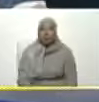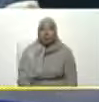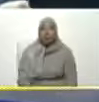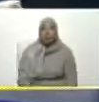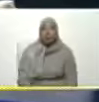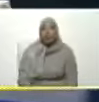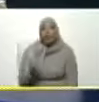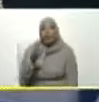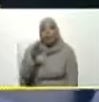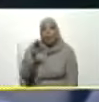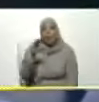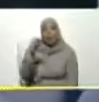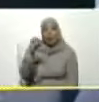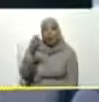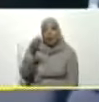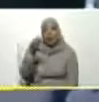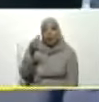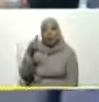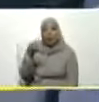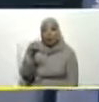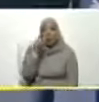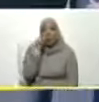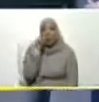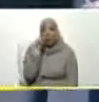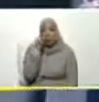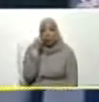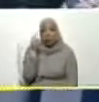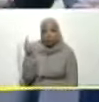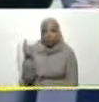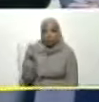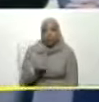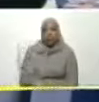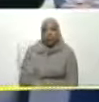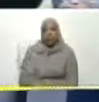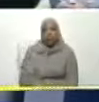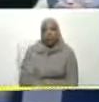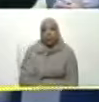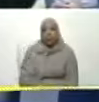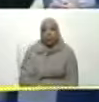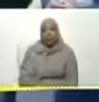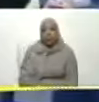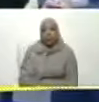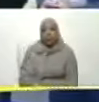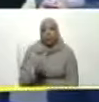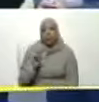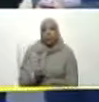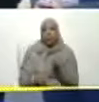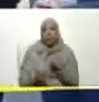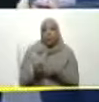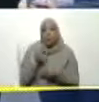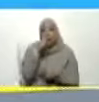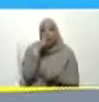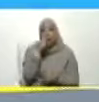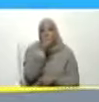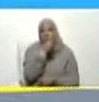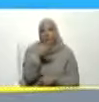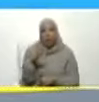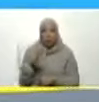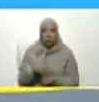Ricardo Molina. Por allá está Merente, mira, con su gorra. Y ahora sus bigotes blancos.